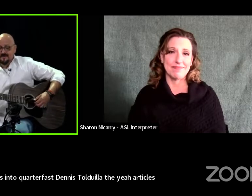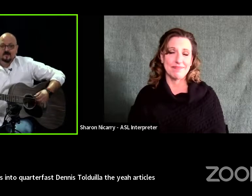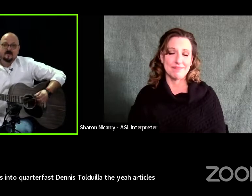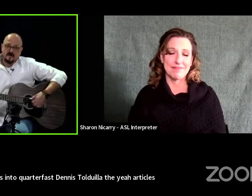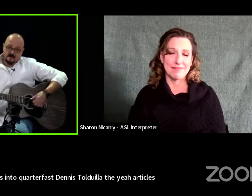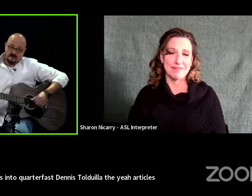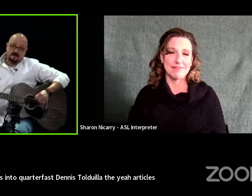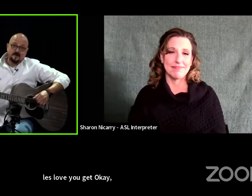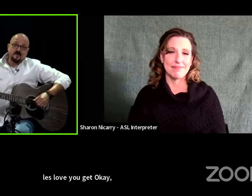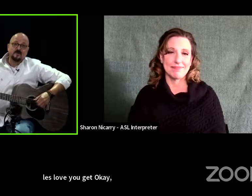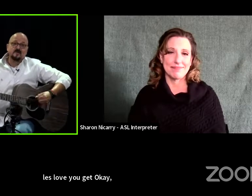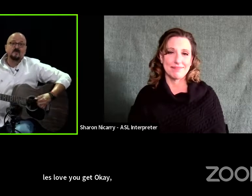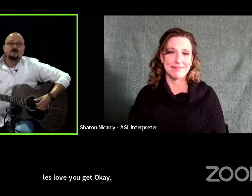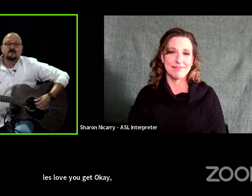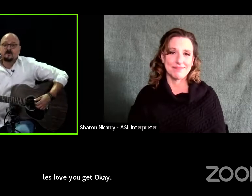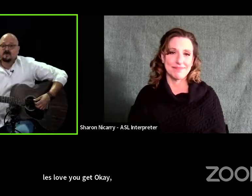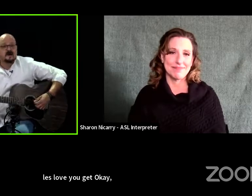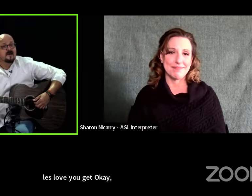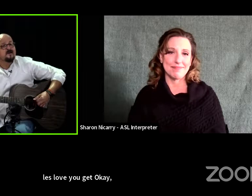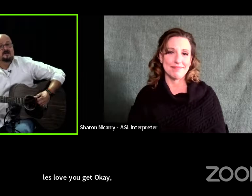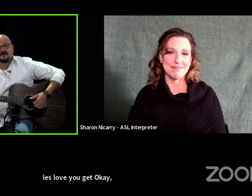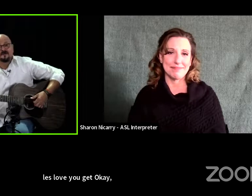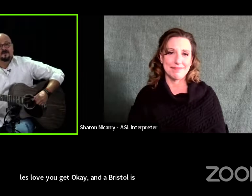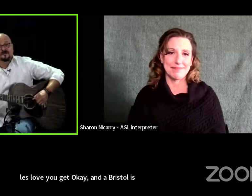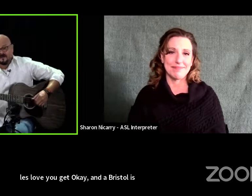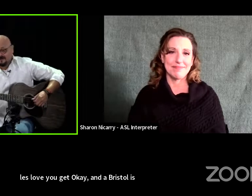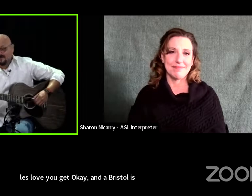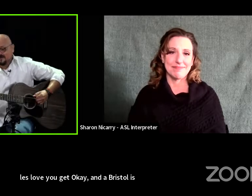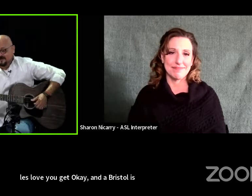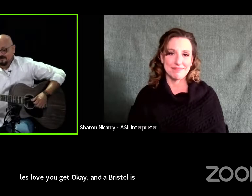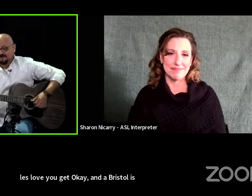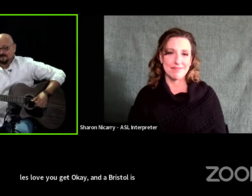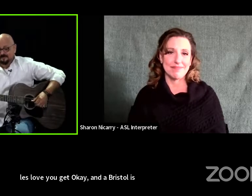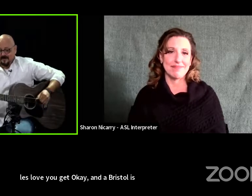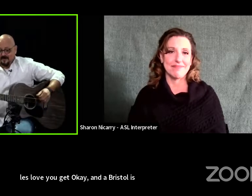ates. Te presto mis manos,